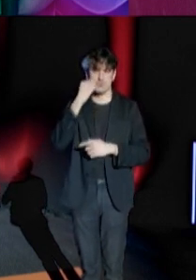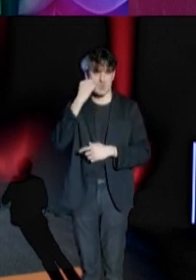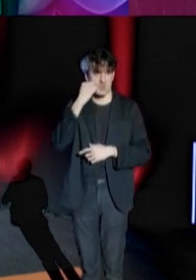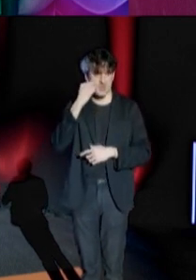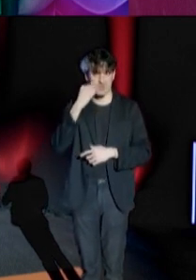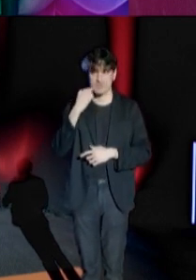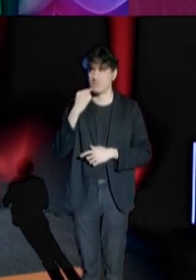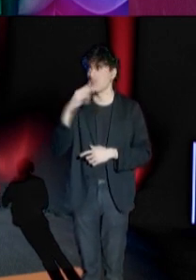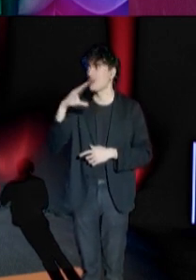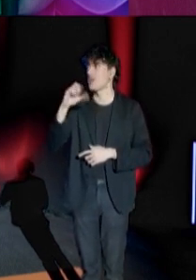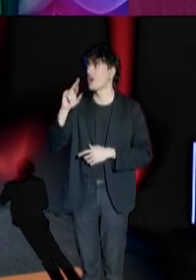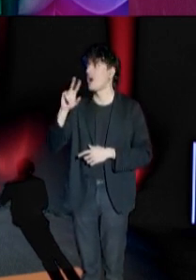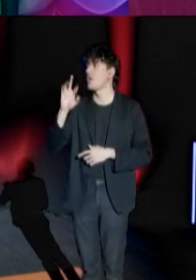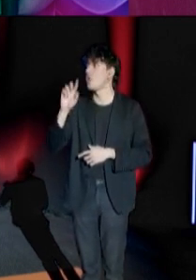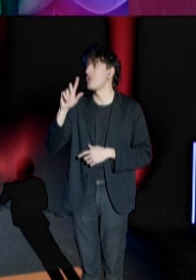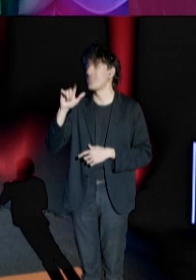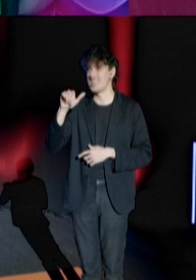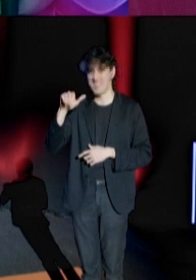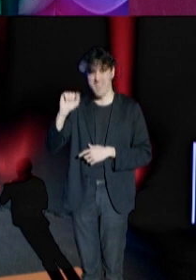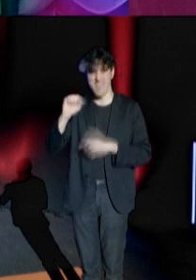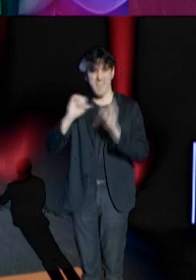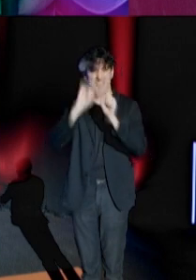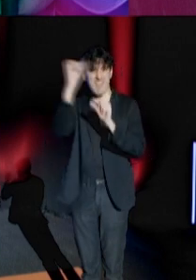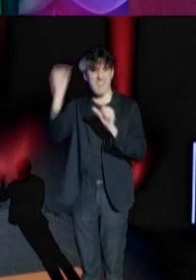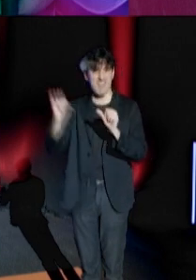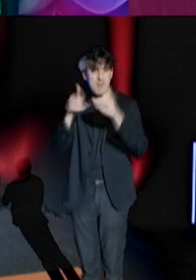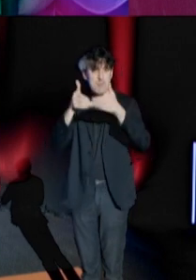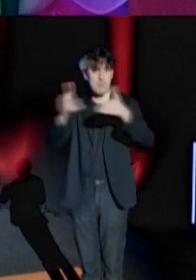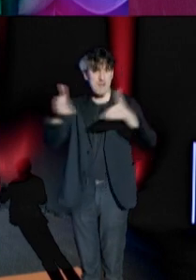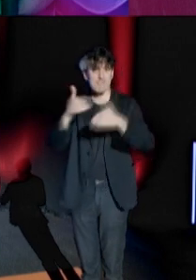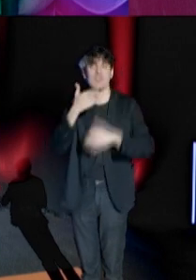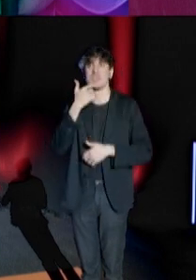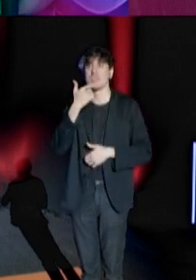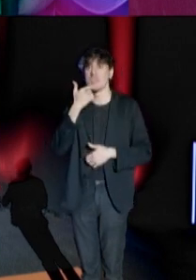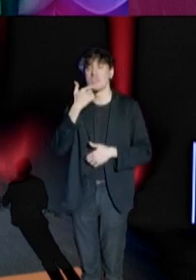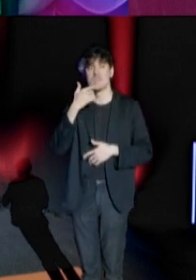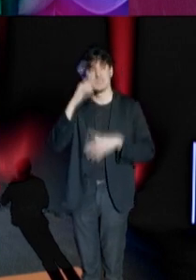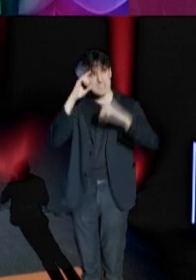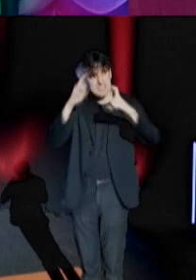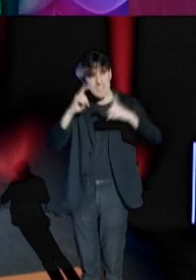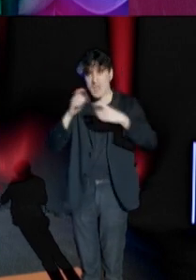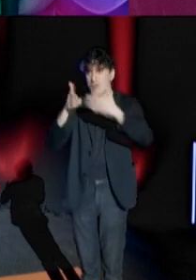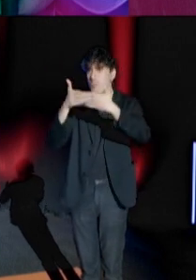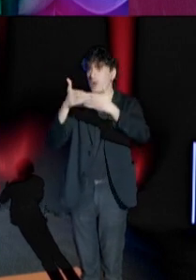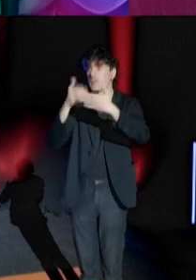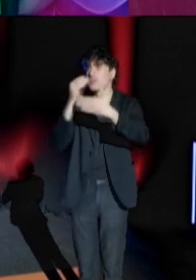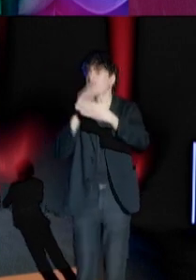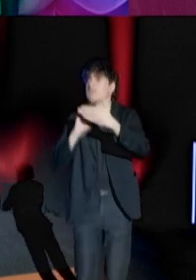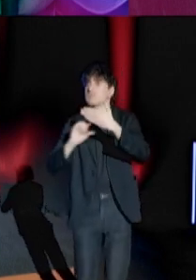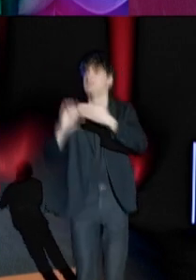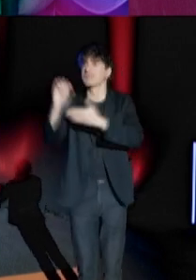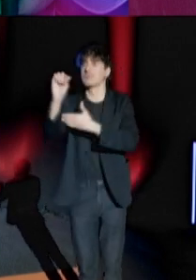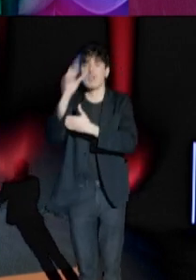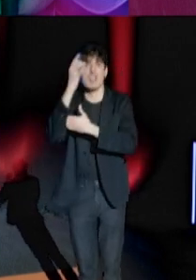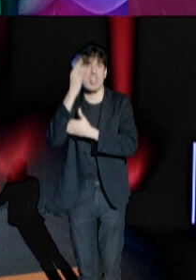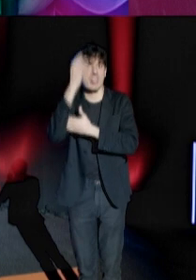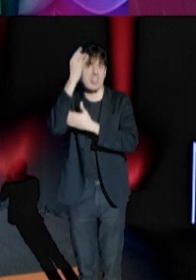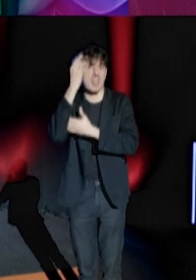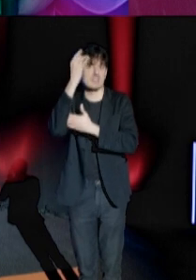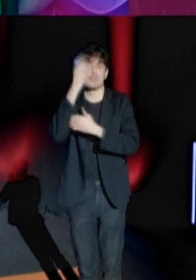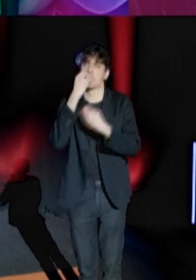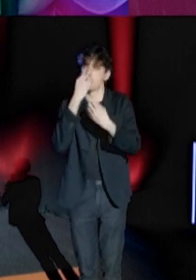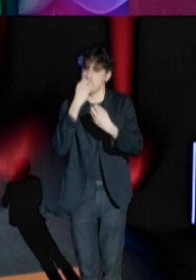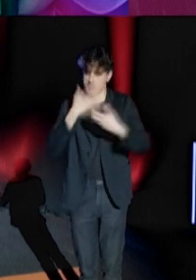Carolina creo que abrió el evento diciendo vamos a intentar que salgáis por esa puerta con dos o tres buenas ideas yo creo que no vamos mal